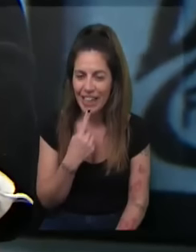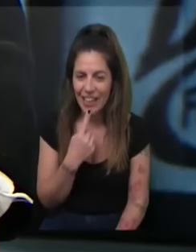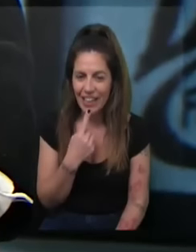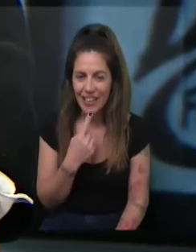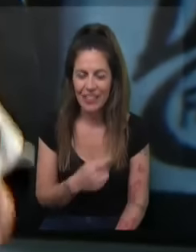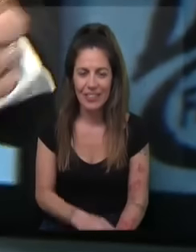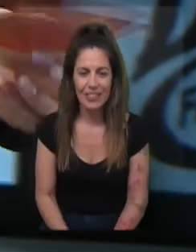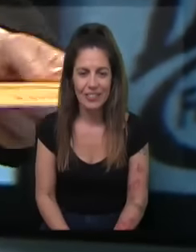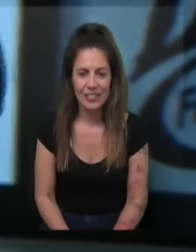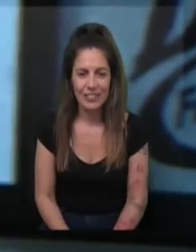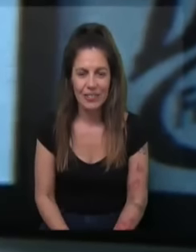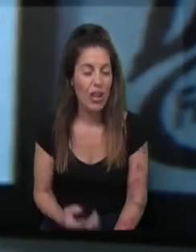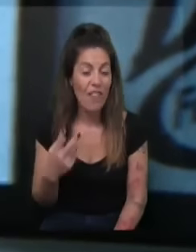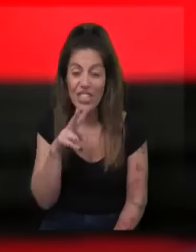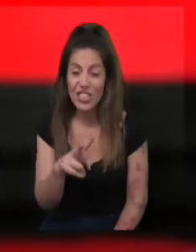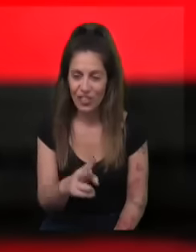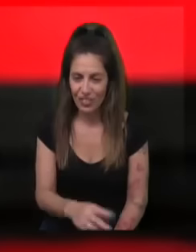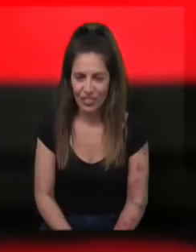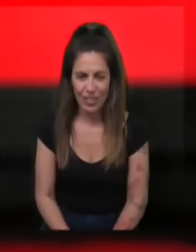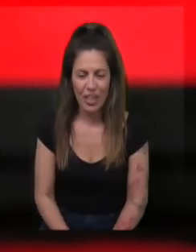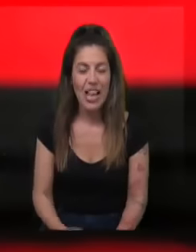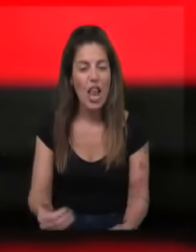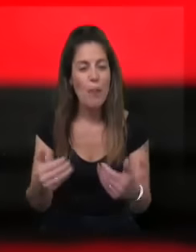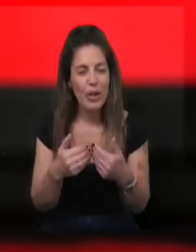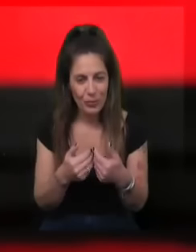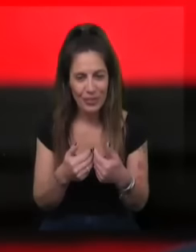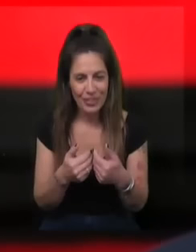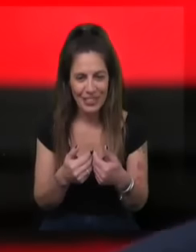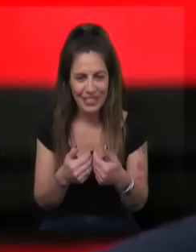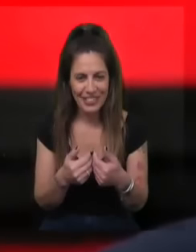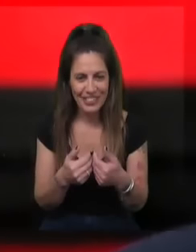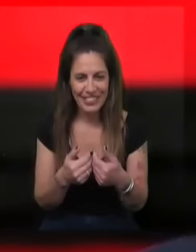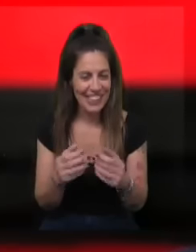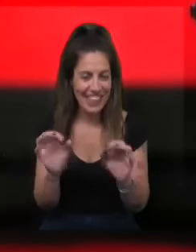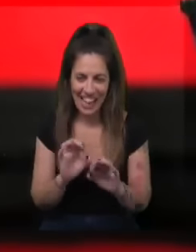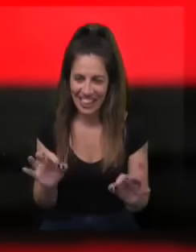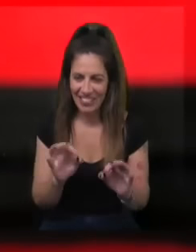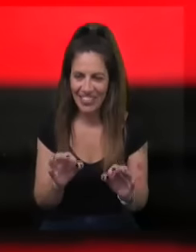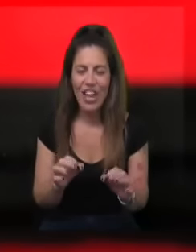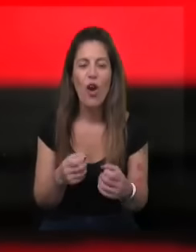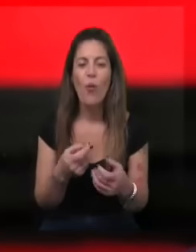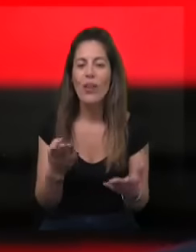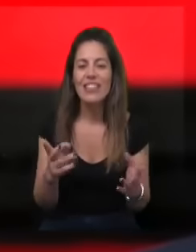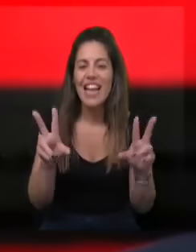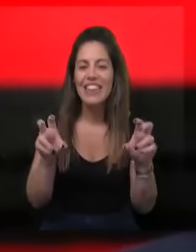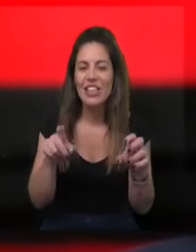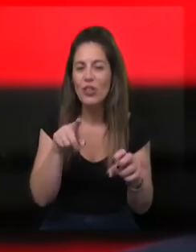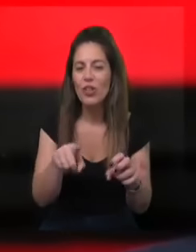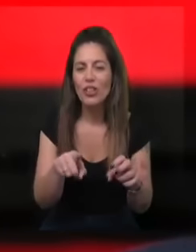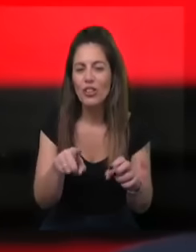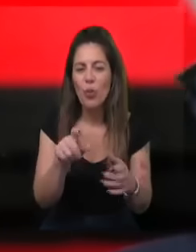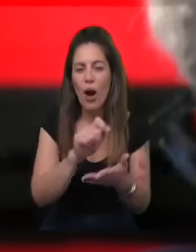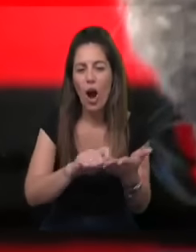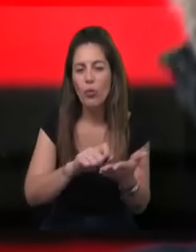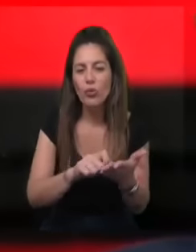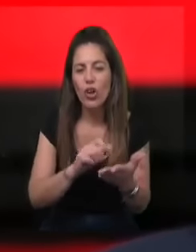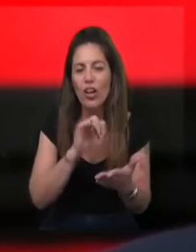F misi dice la pregunta no tenía nada que ver cuál sería el título de tu